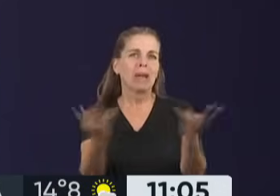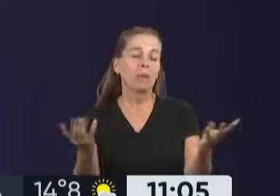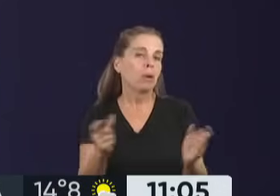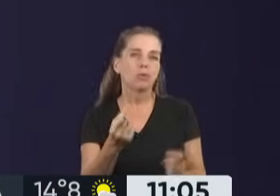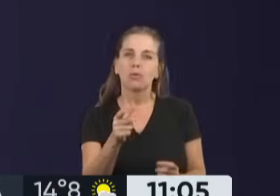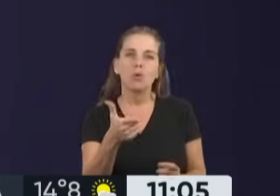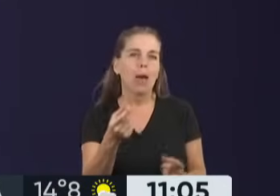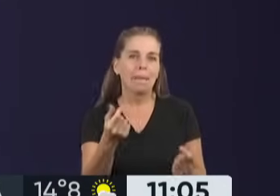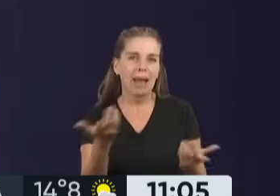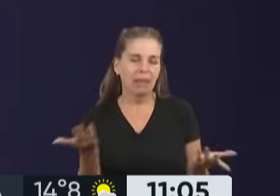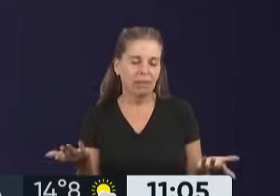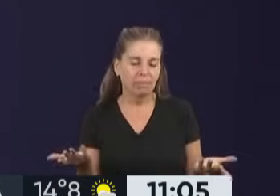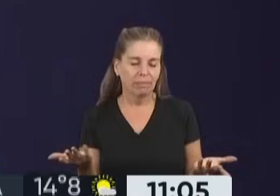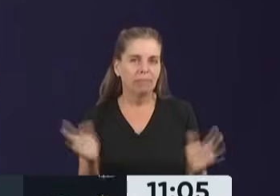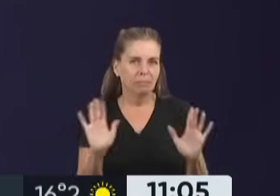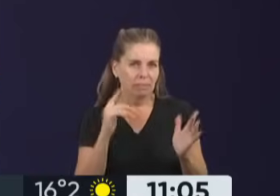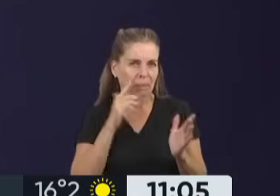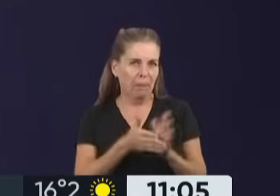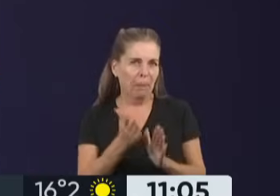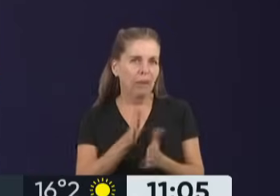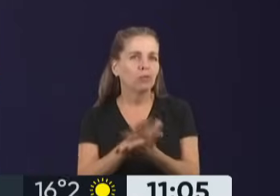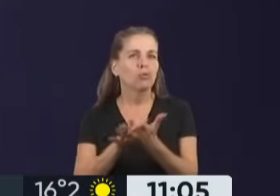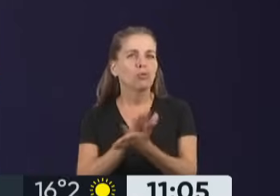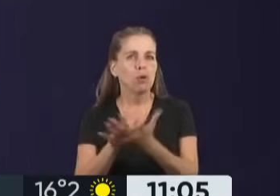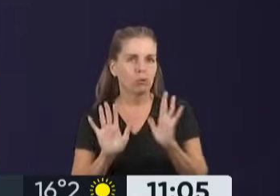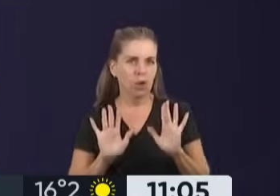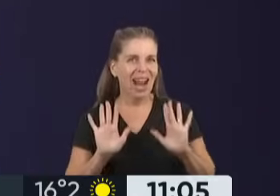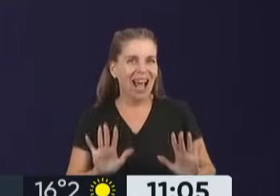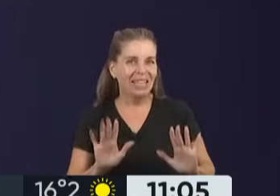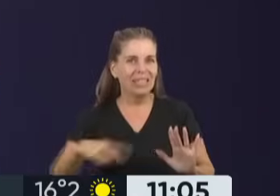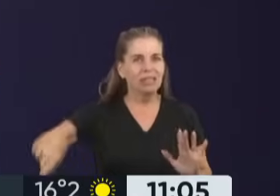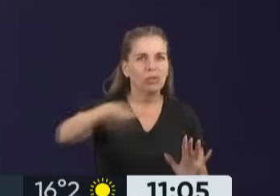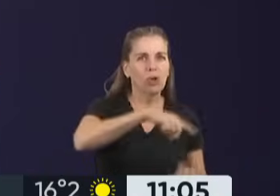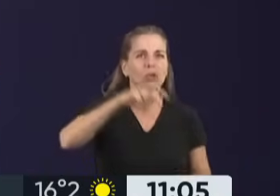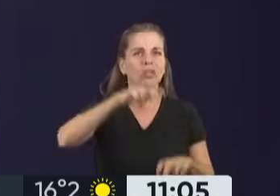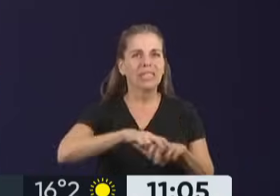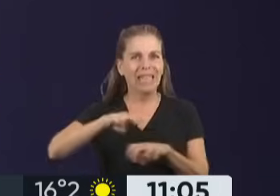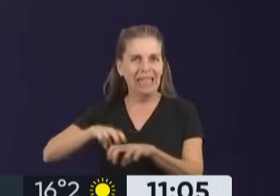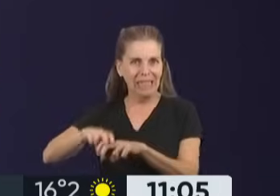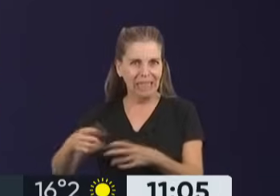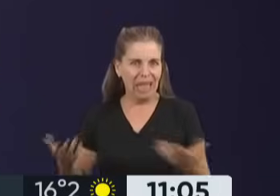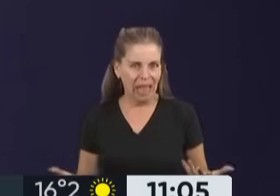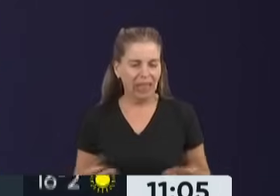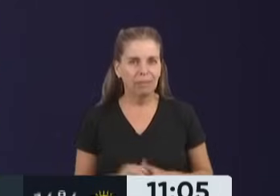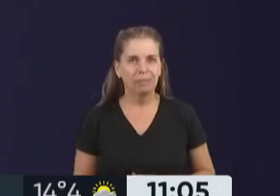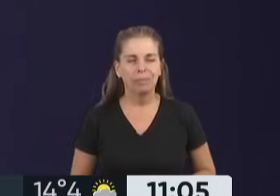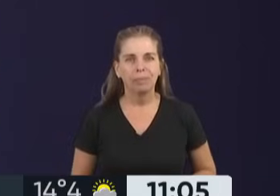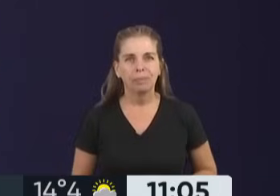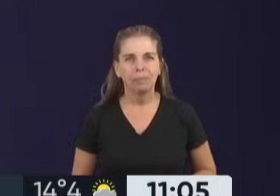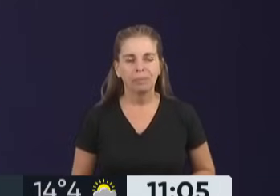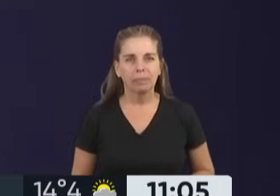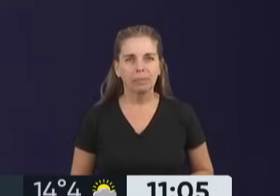plata. Pero lo voy a solucionar, así no están tan incómodos transmitiendo a sus respectivos medios de